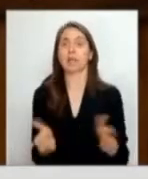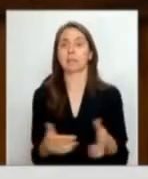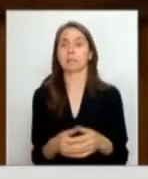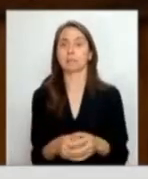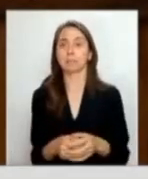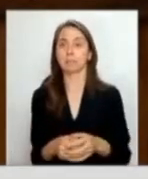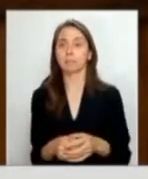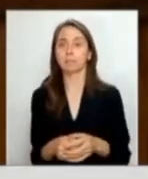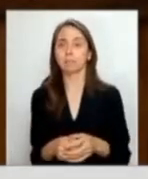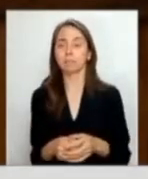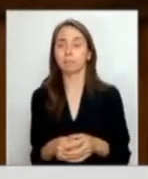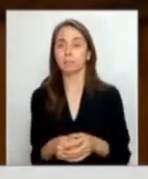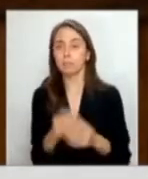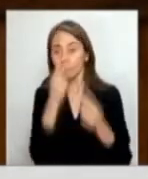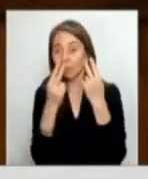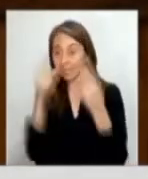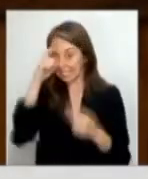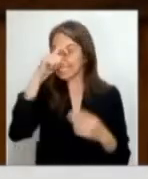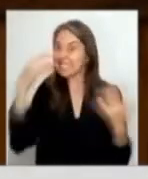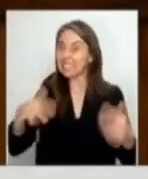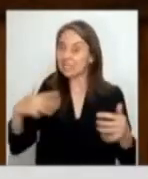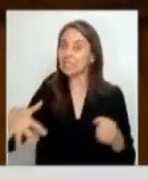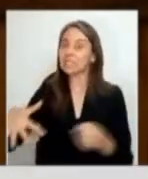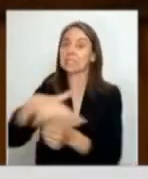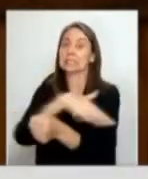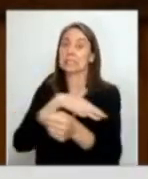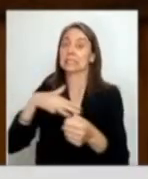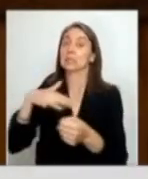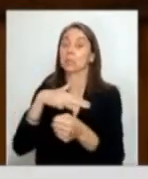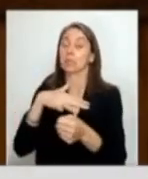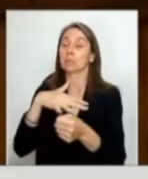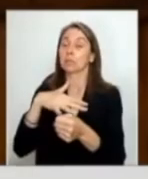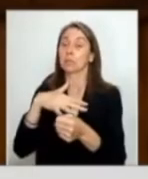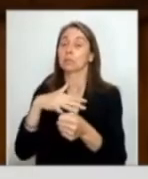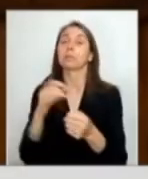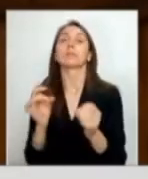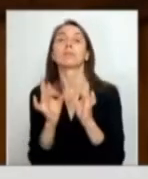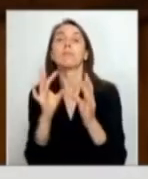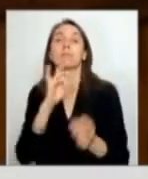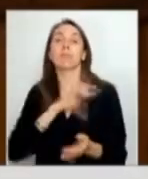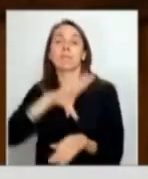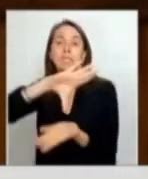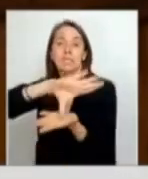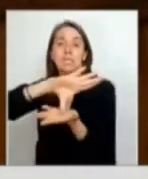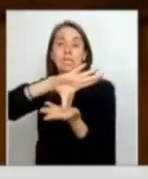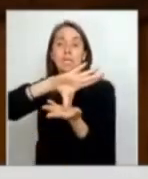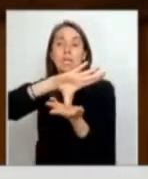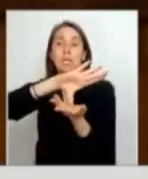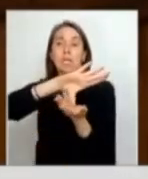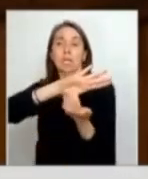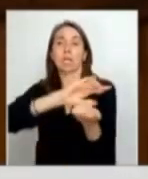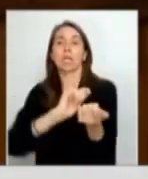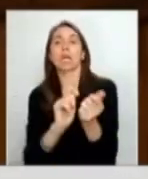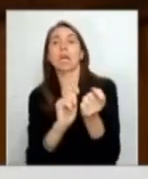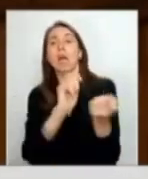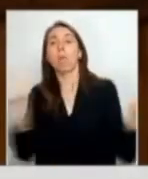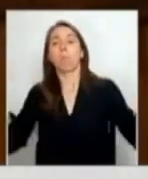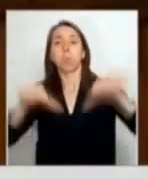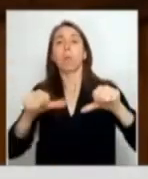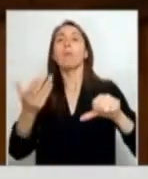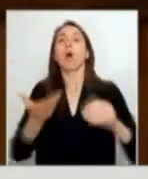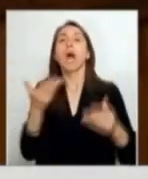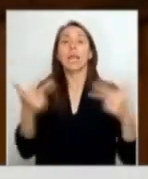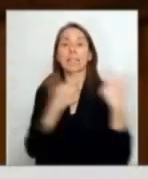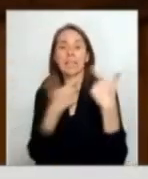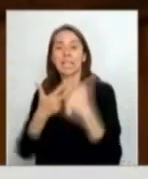Ante un escenario complejo, existe el riesgo de que el país sucumba ante la tentación demagógica. Existen